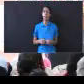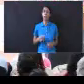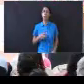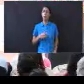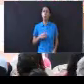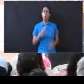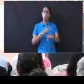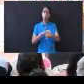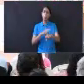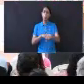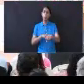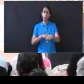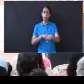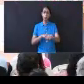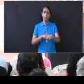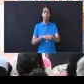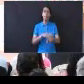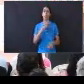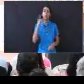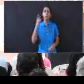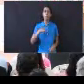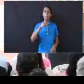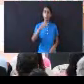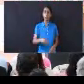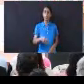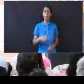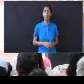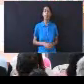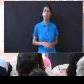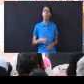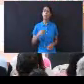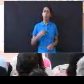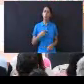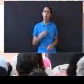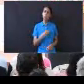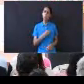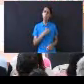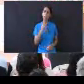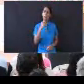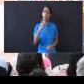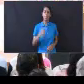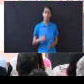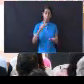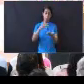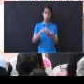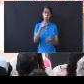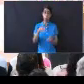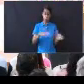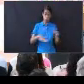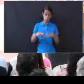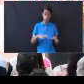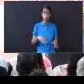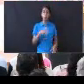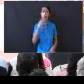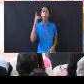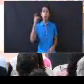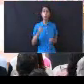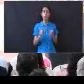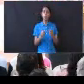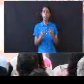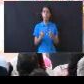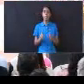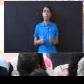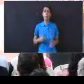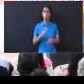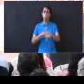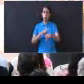nada que ver con el mensaje. Solo le quiero decir que en medio de su desierto, Dios hace momentos refrescantes. Que en medio del desierto,